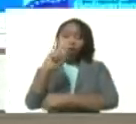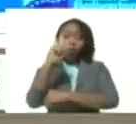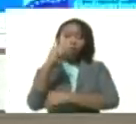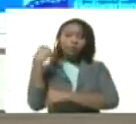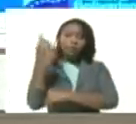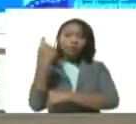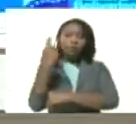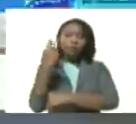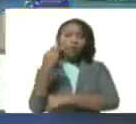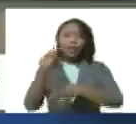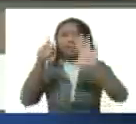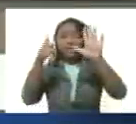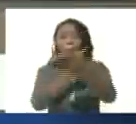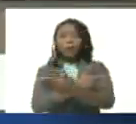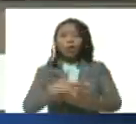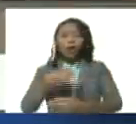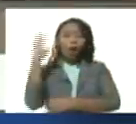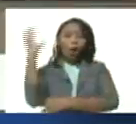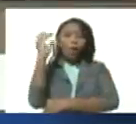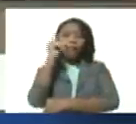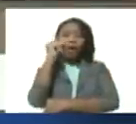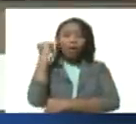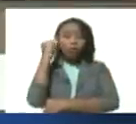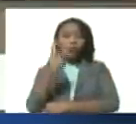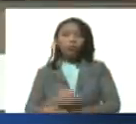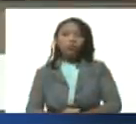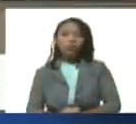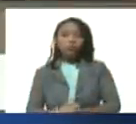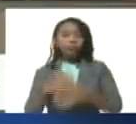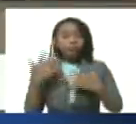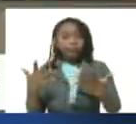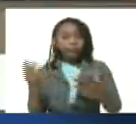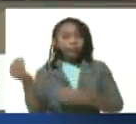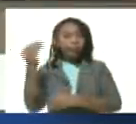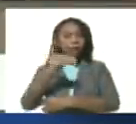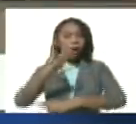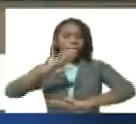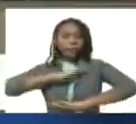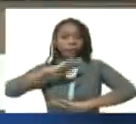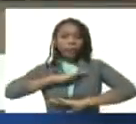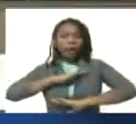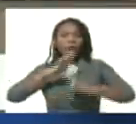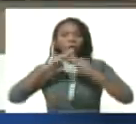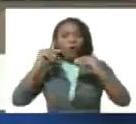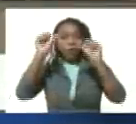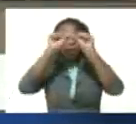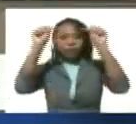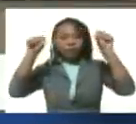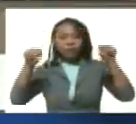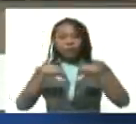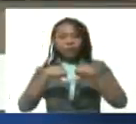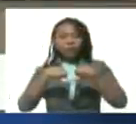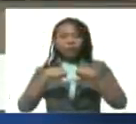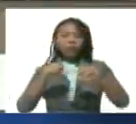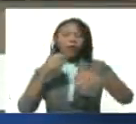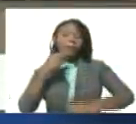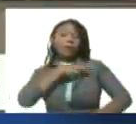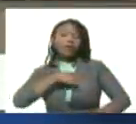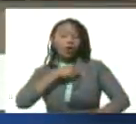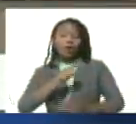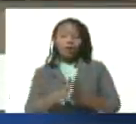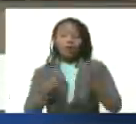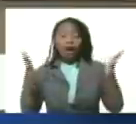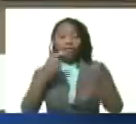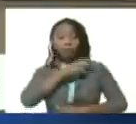de 6 millones de colombianos y colombianas, que han sido además beneficiarios de todo nuestro sistema de misiones y grandes